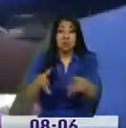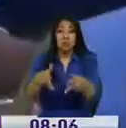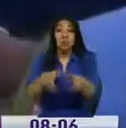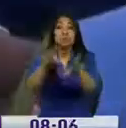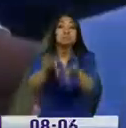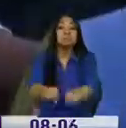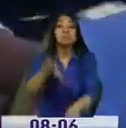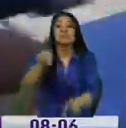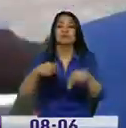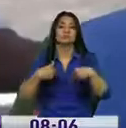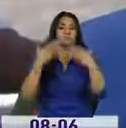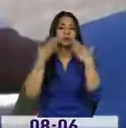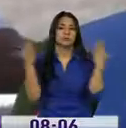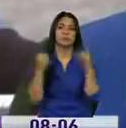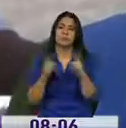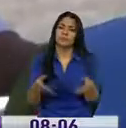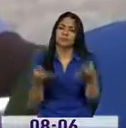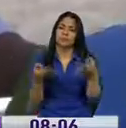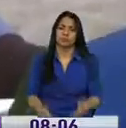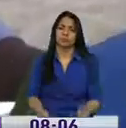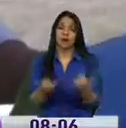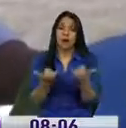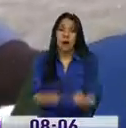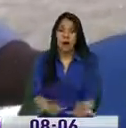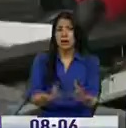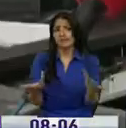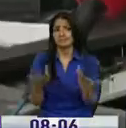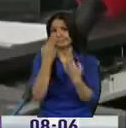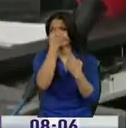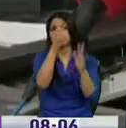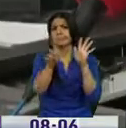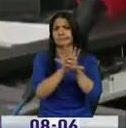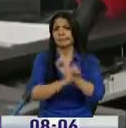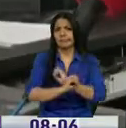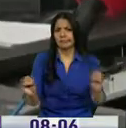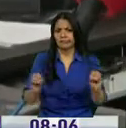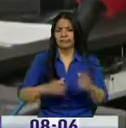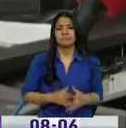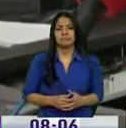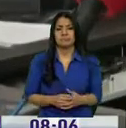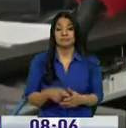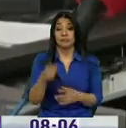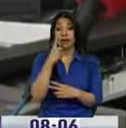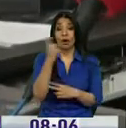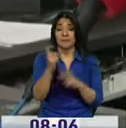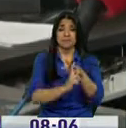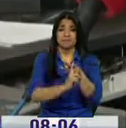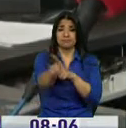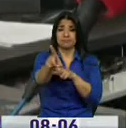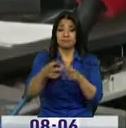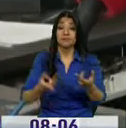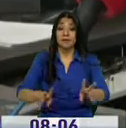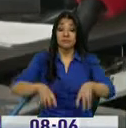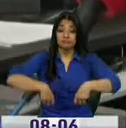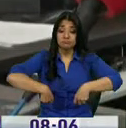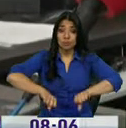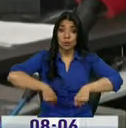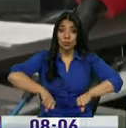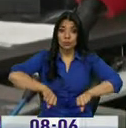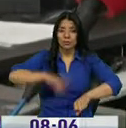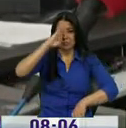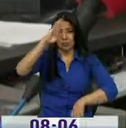habrán cogido o no, pero eso es injusto, que ahora ya es una tierra de nadie. Comienza la persecución de algunas motocicletas de tránsito